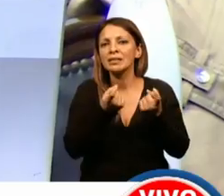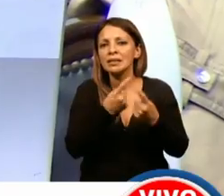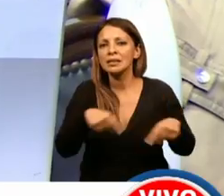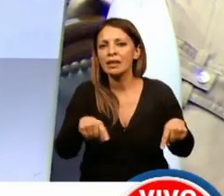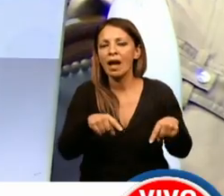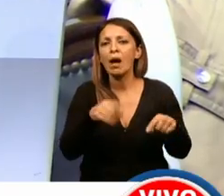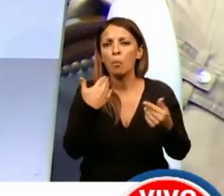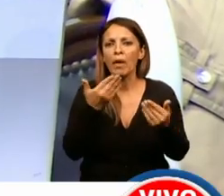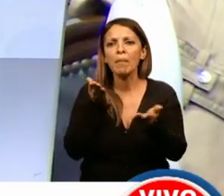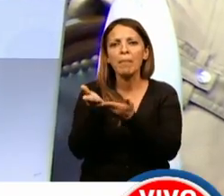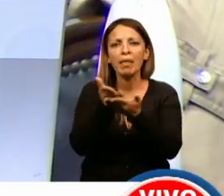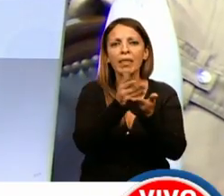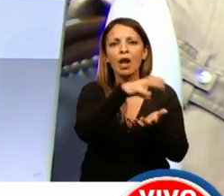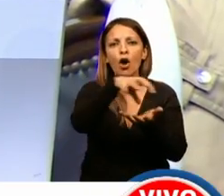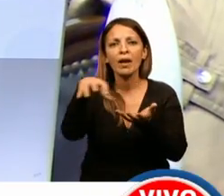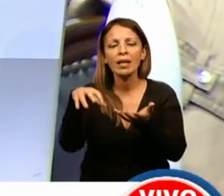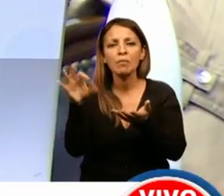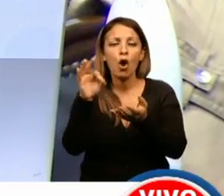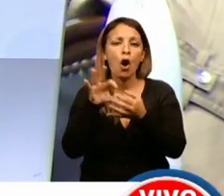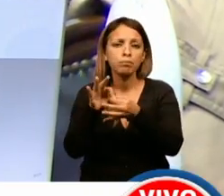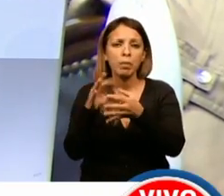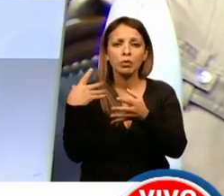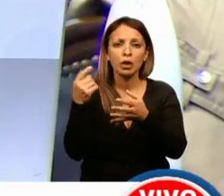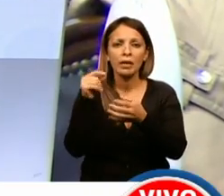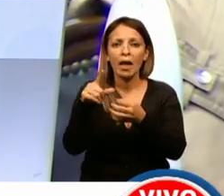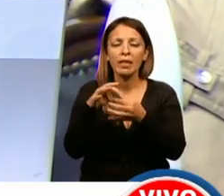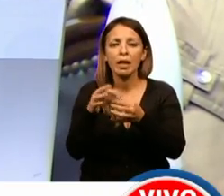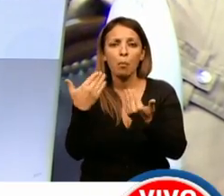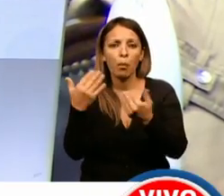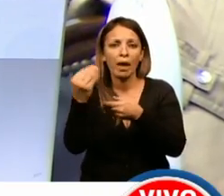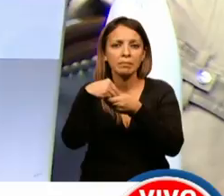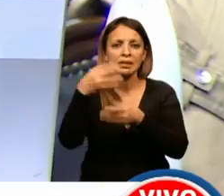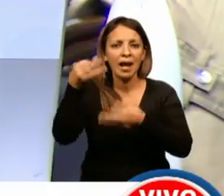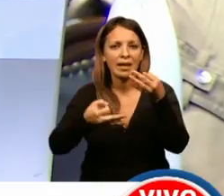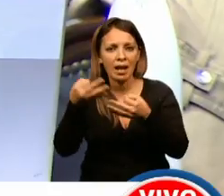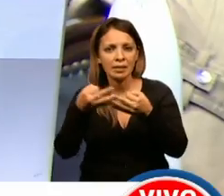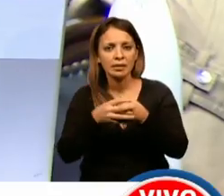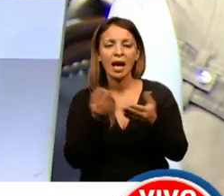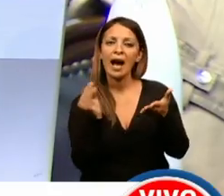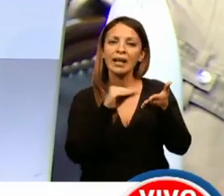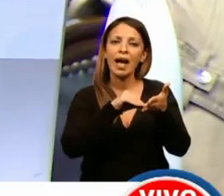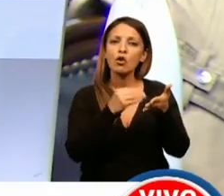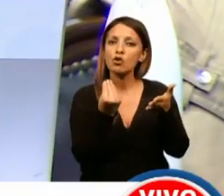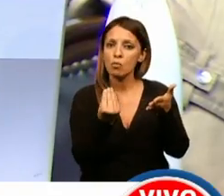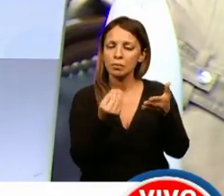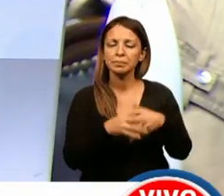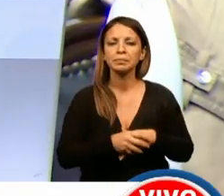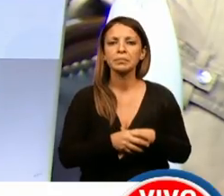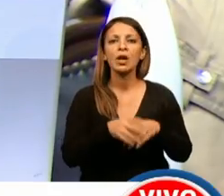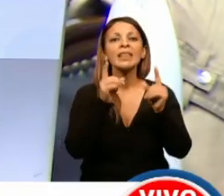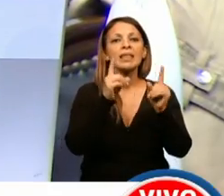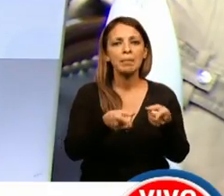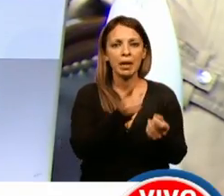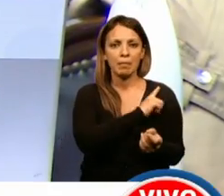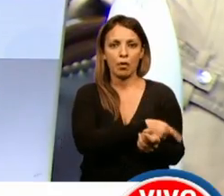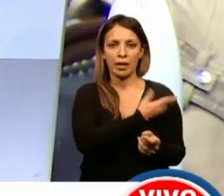otros organismos autoridades competentes de localidades que stern el análisis y el agregado sería también el poder